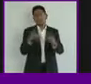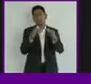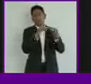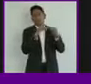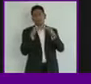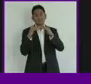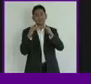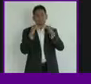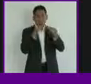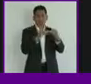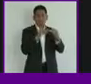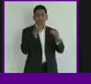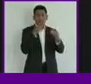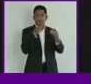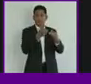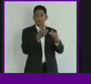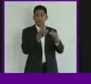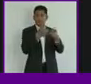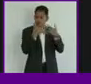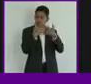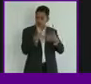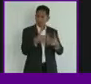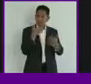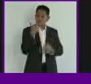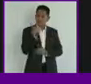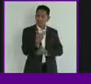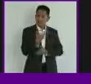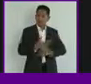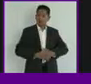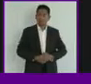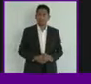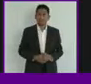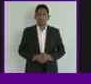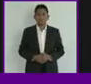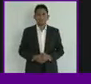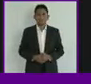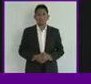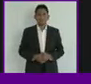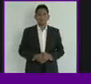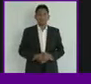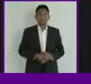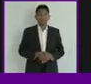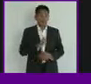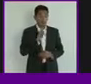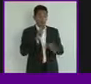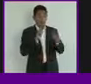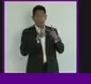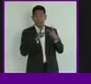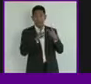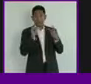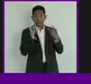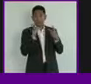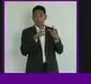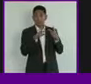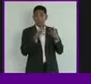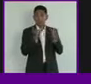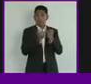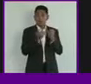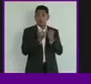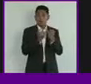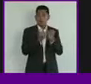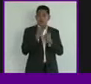democracia sea más plena y que los jóvenes podamos participar en ello. De nuevo, se retomaron las herramientas tecnológicas como un